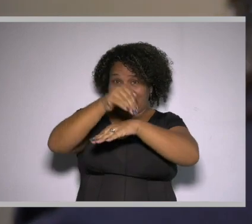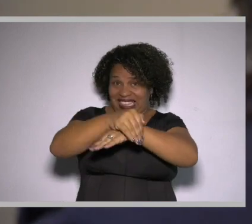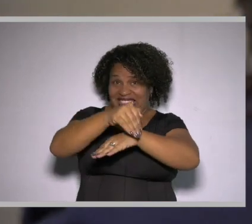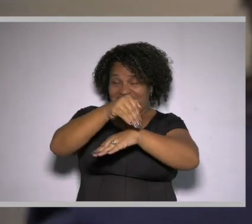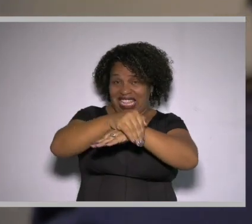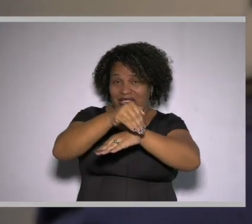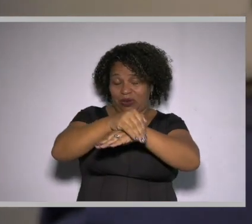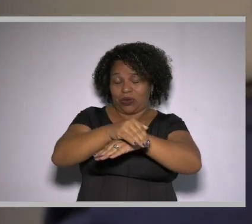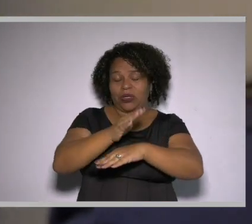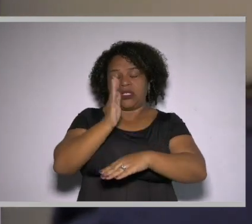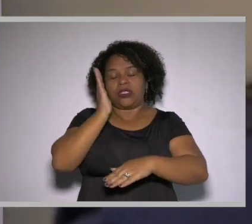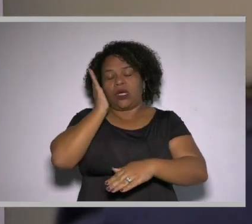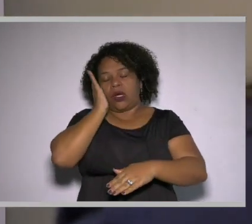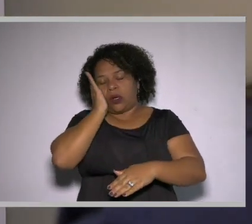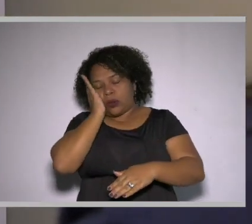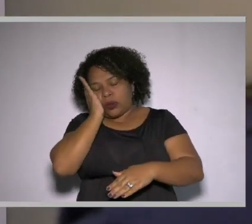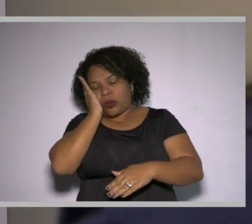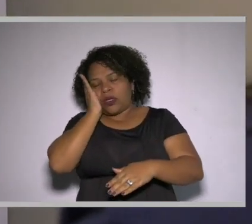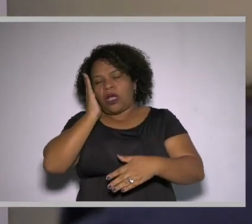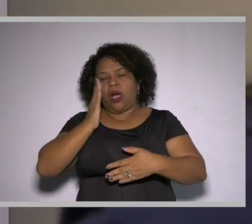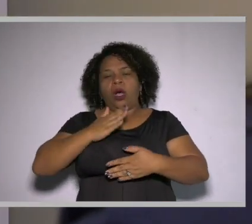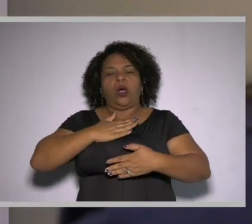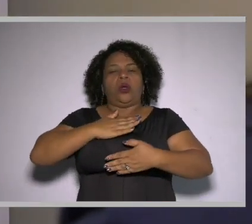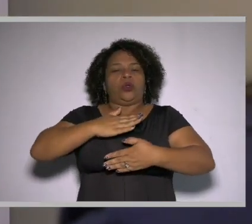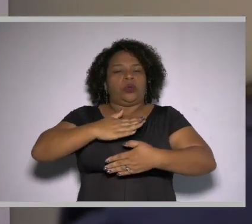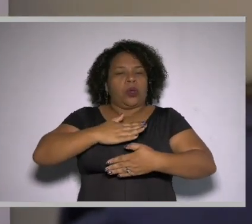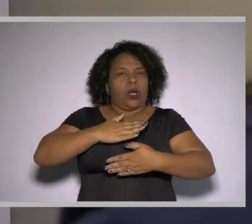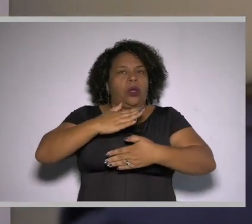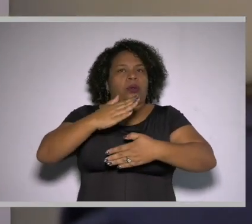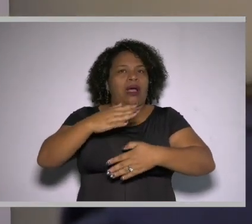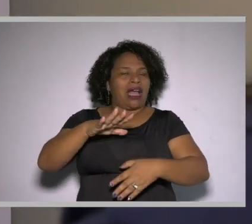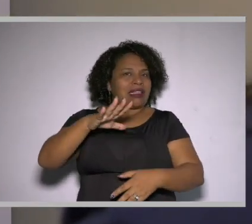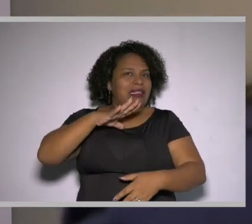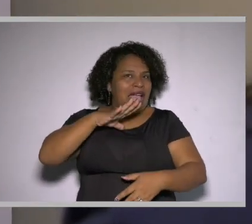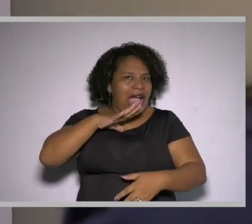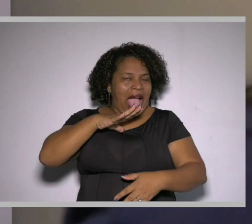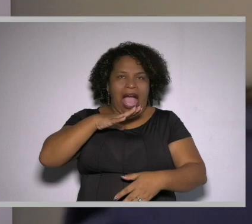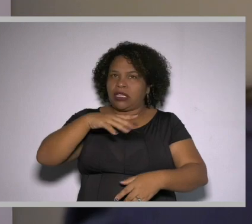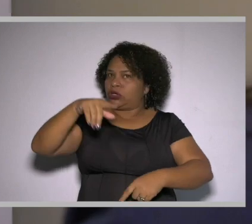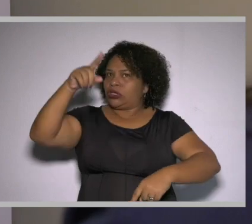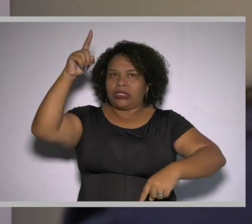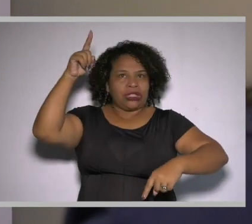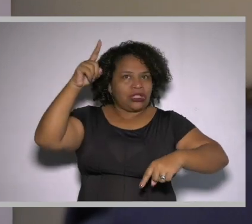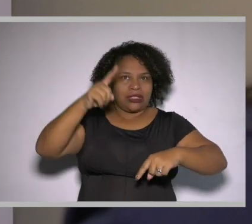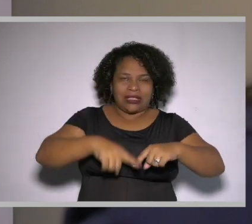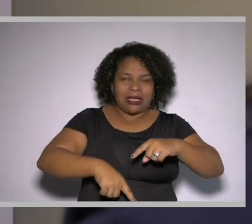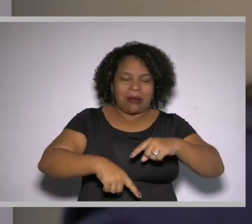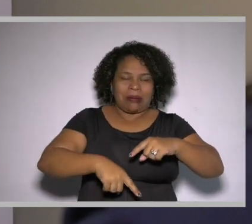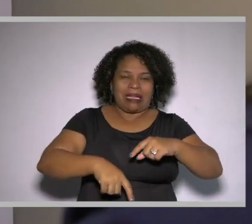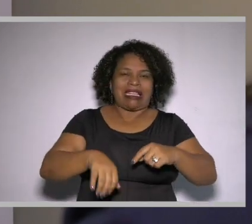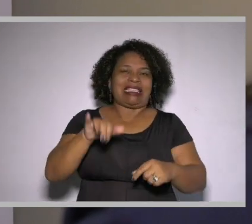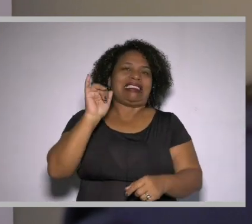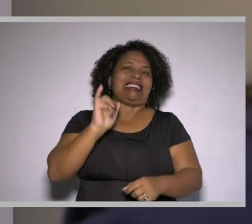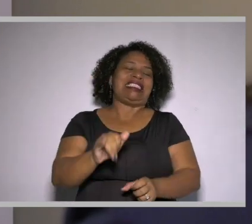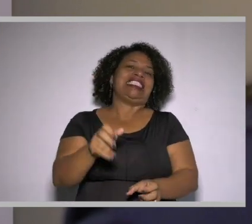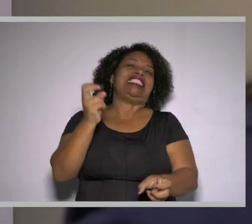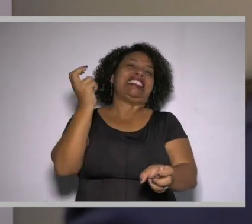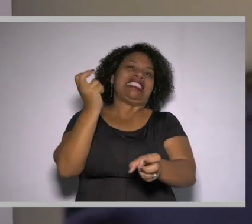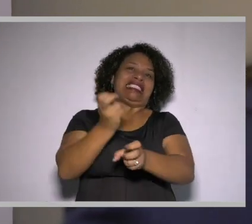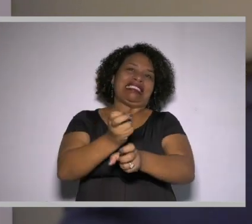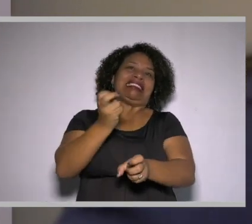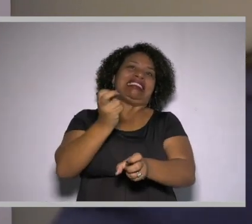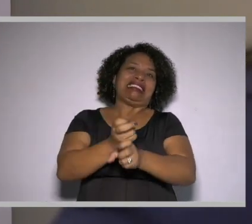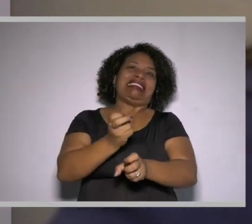sin secreciones a través de los oídos. O sea, el paciente o la madre o el padre te dice que hay muchas secreciones o que el paciente tiene